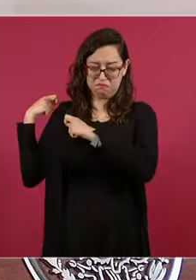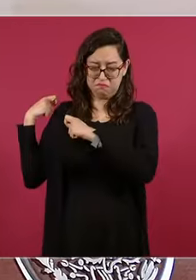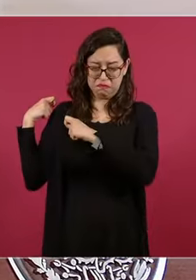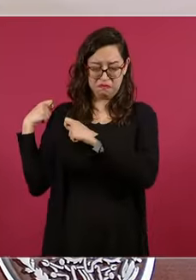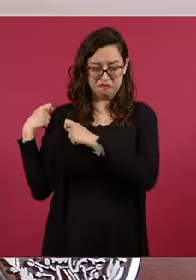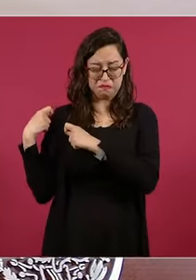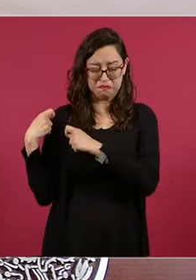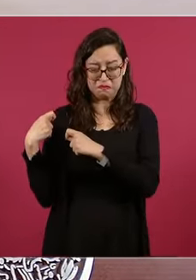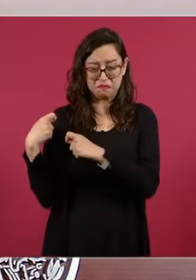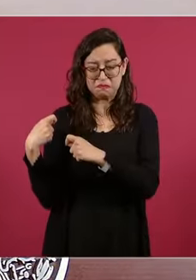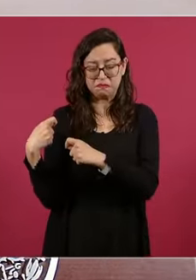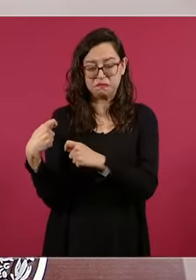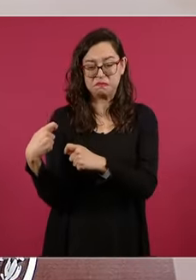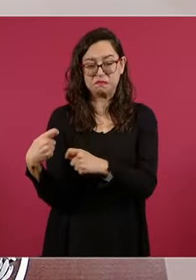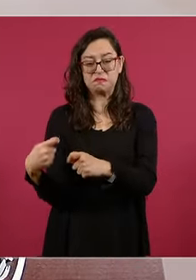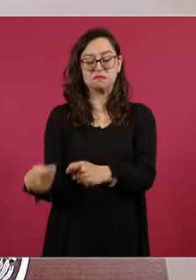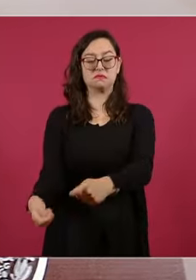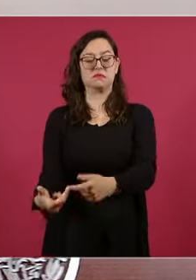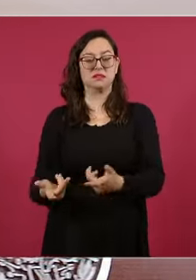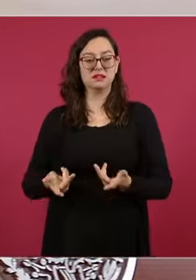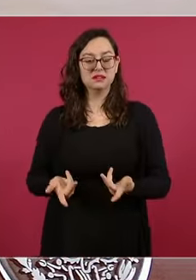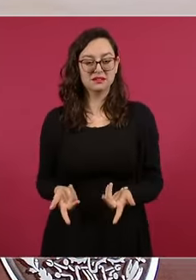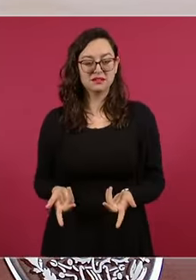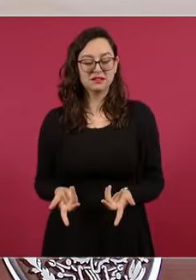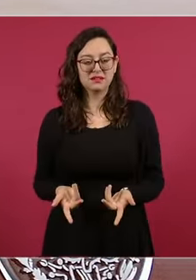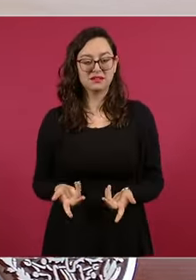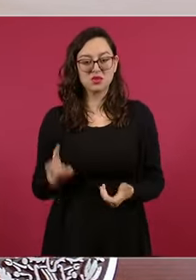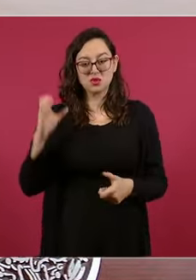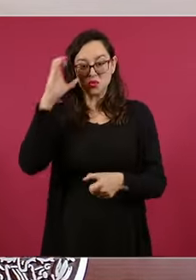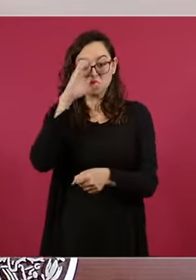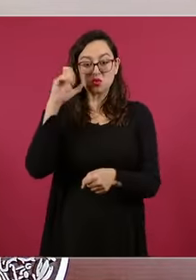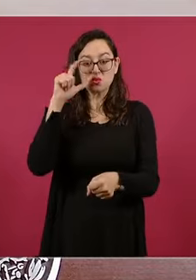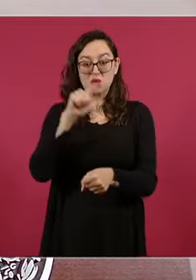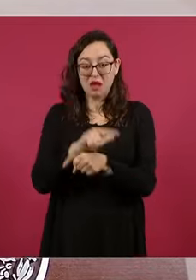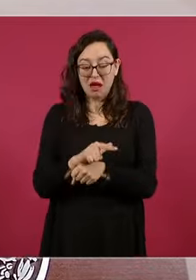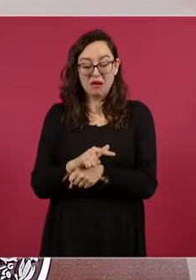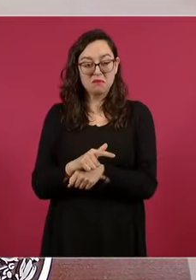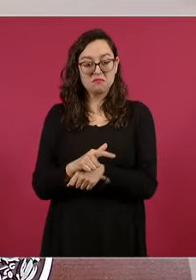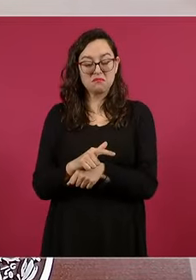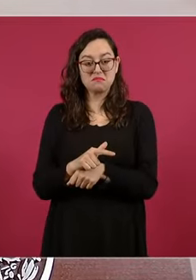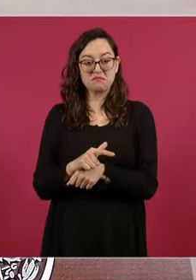de tradición cultural.